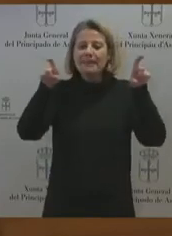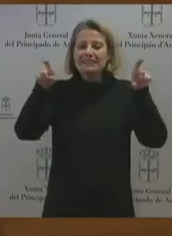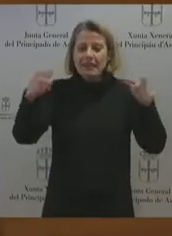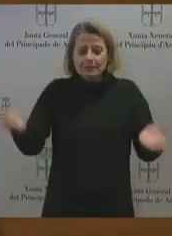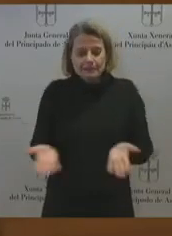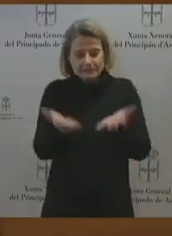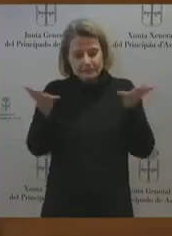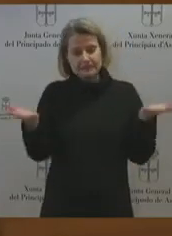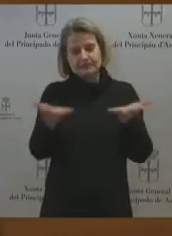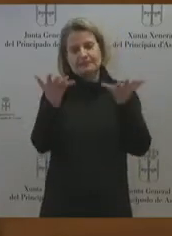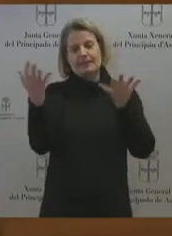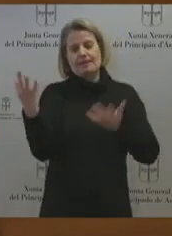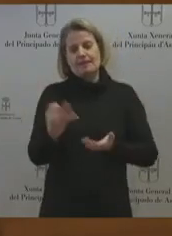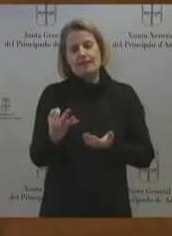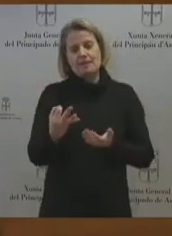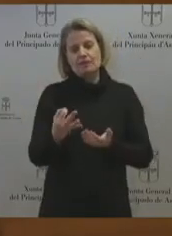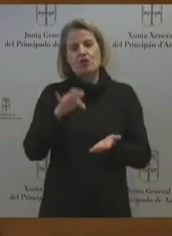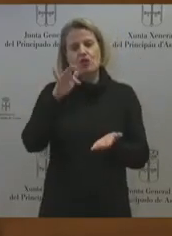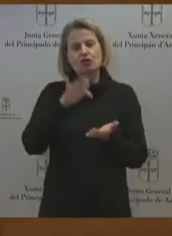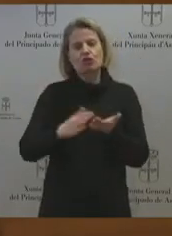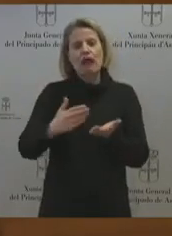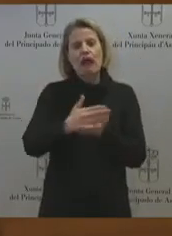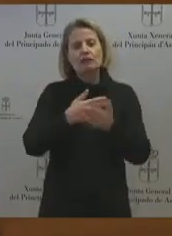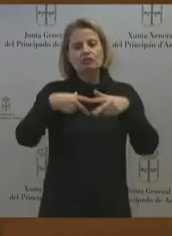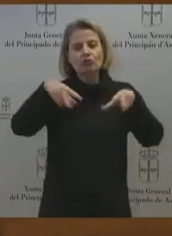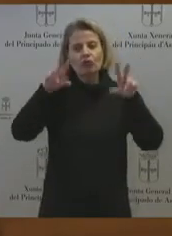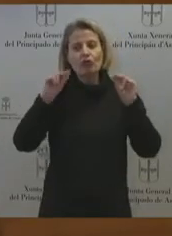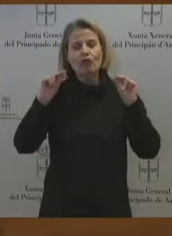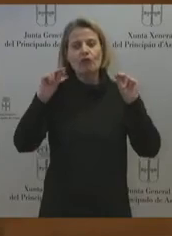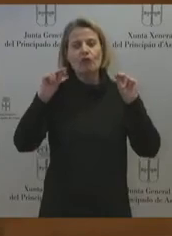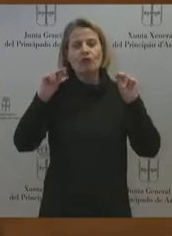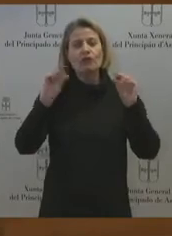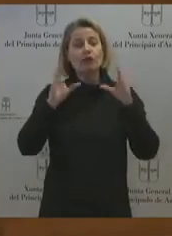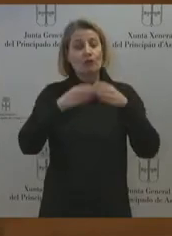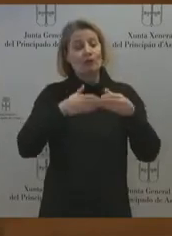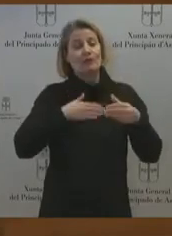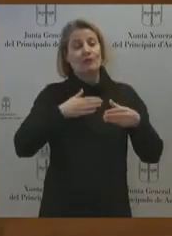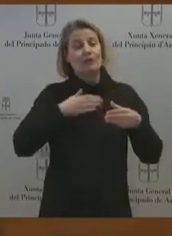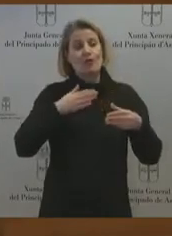parlamentario va a seguir peleando allá donde pueda y de la manera que considere oportuno. Nada más, gracias.